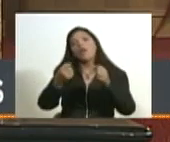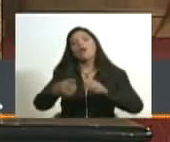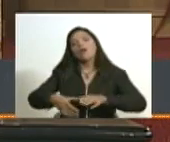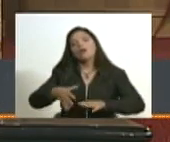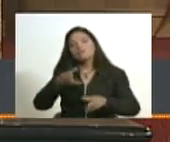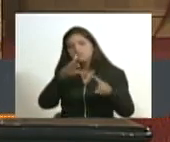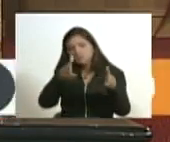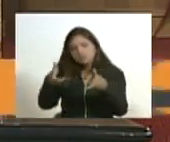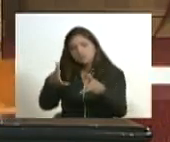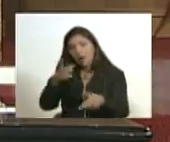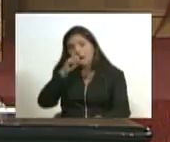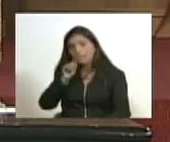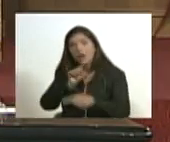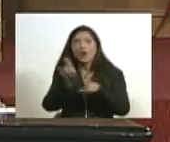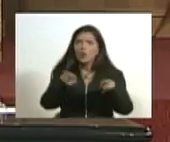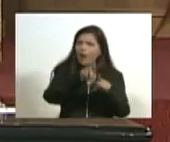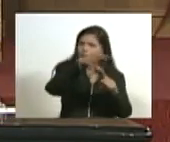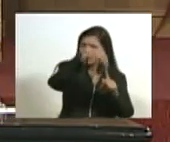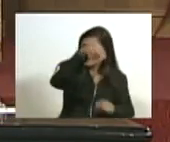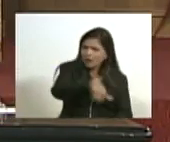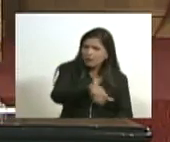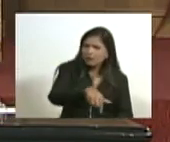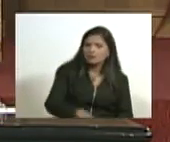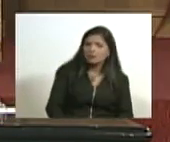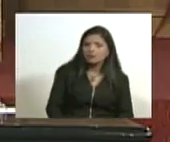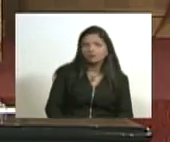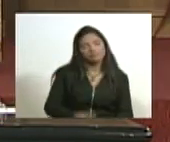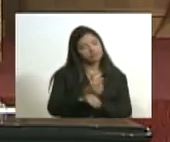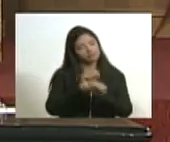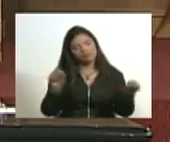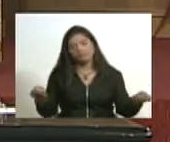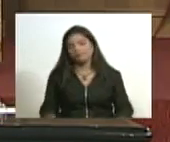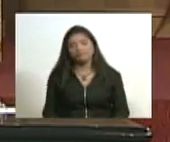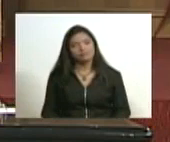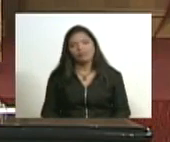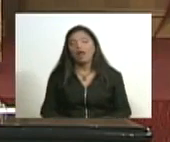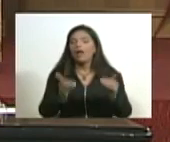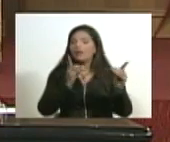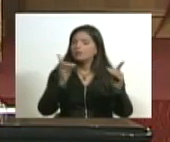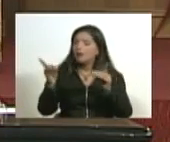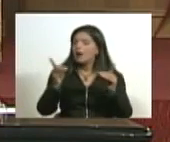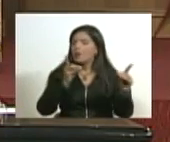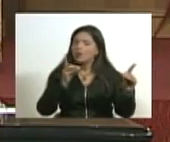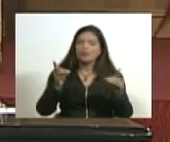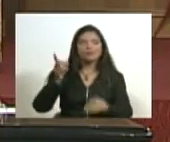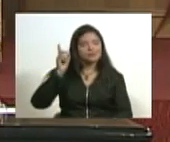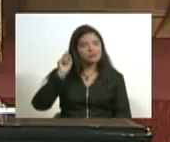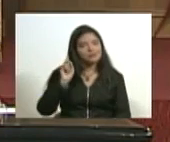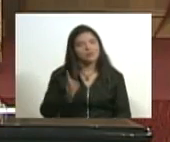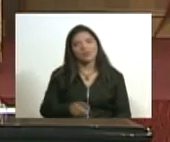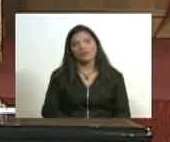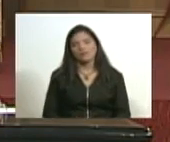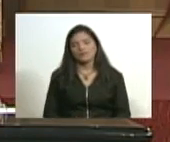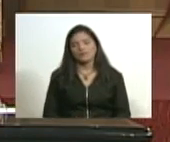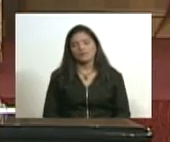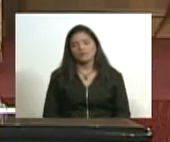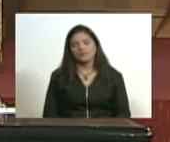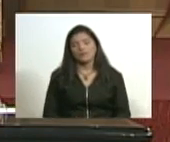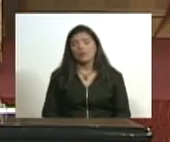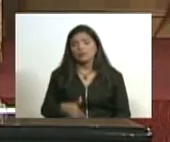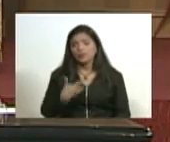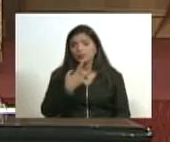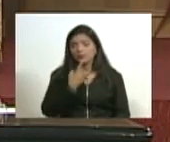amenace, como en Altamira aquí. No puede ser. El diálogo, el diálogo, el diálogo. Yo te puedo